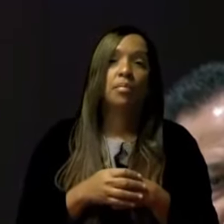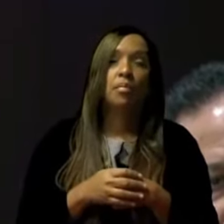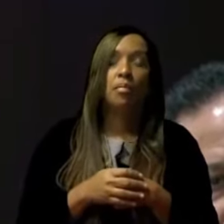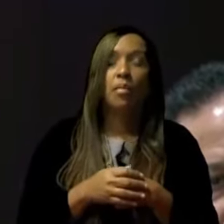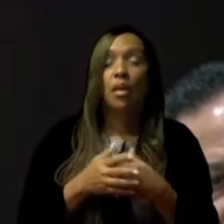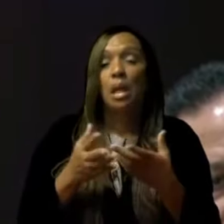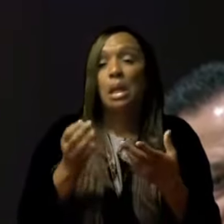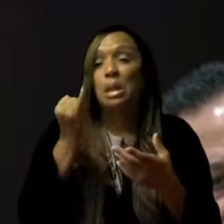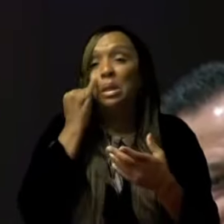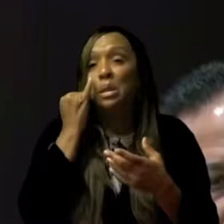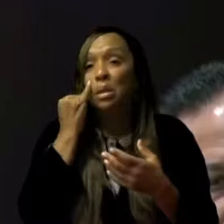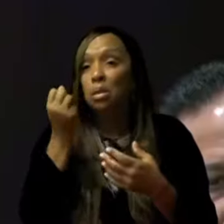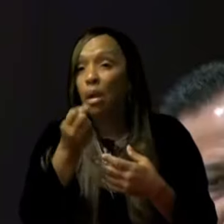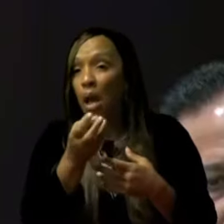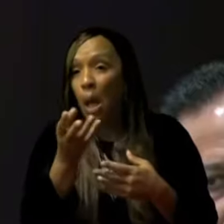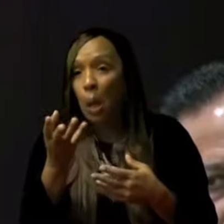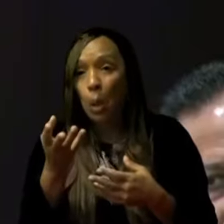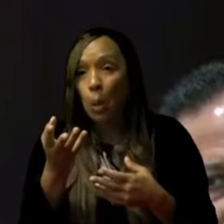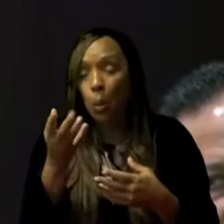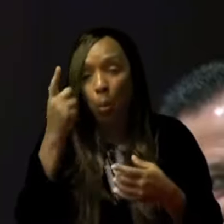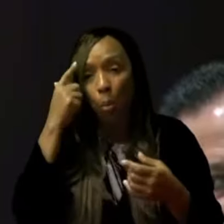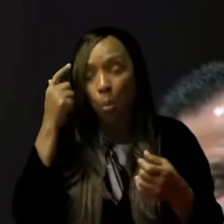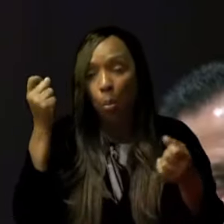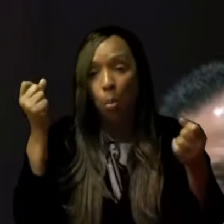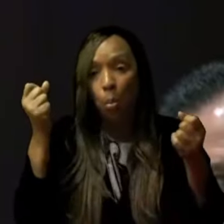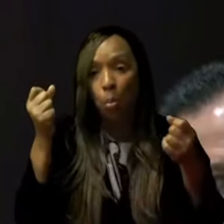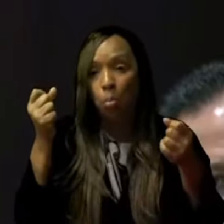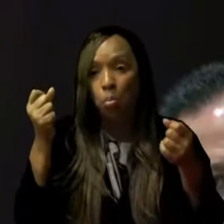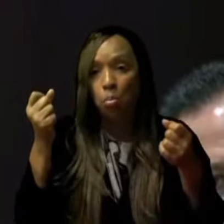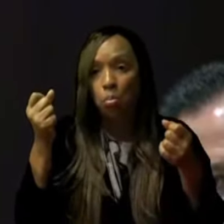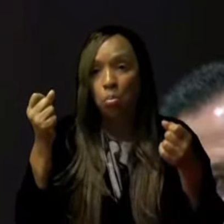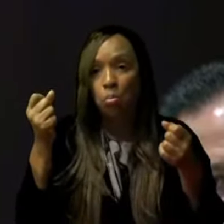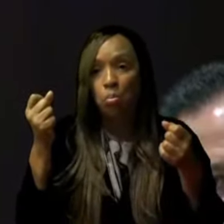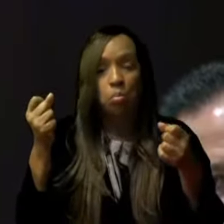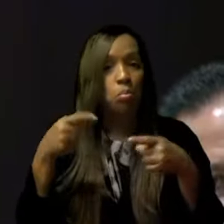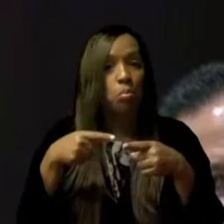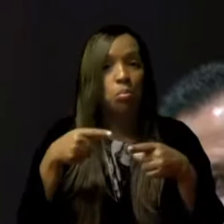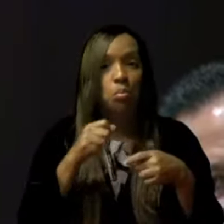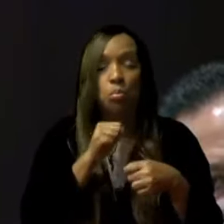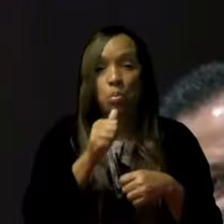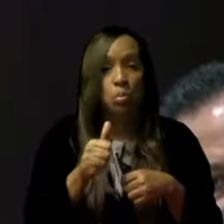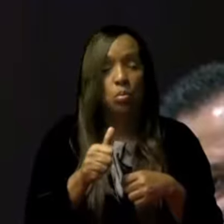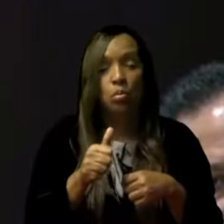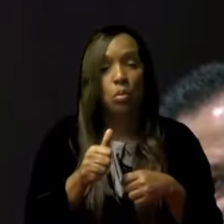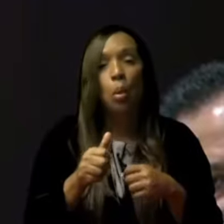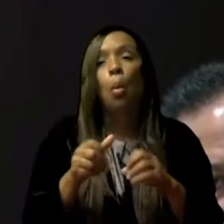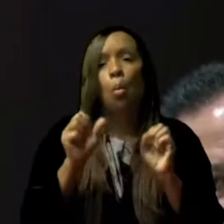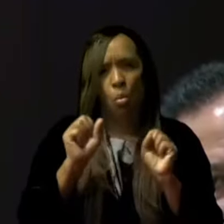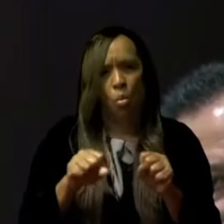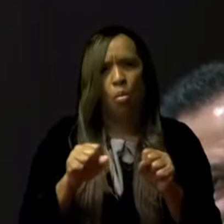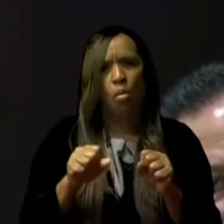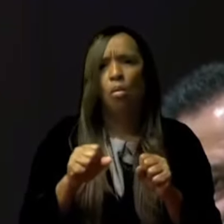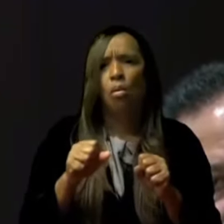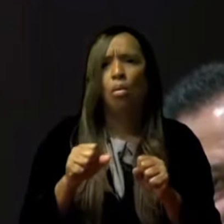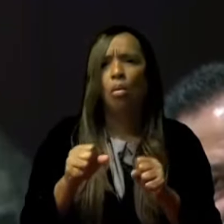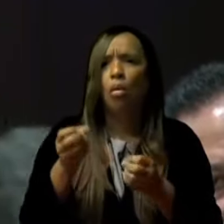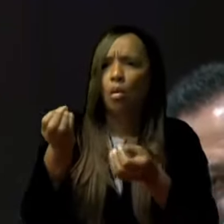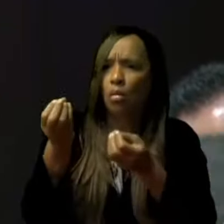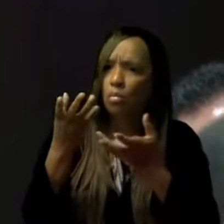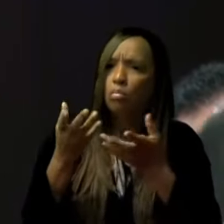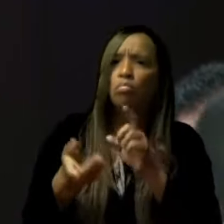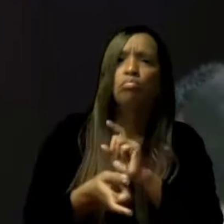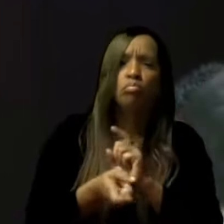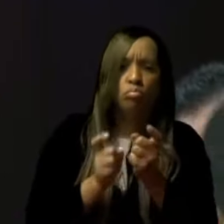caso de que no esté de acuerdo con algo del proyecto. Pero los tres coincidimos. El diputado